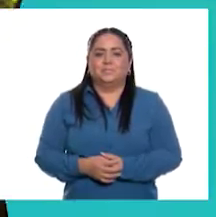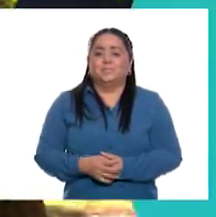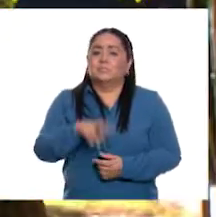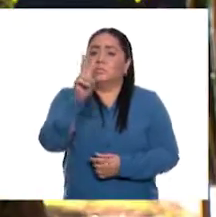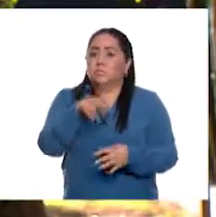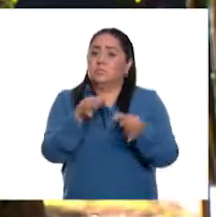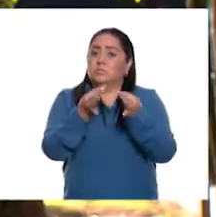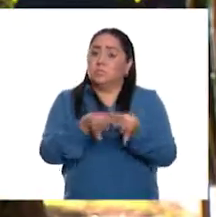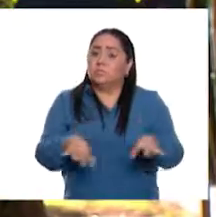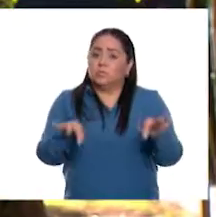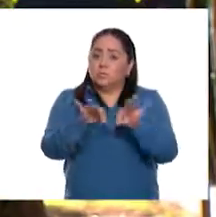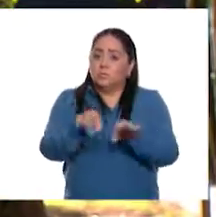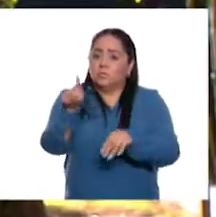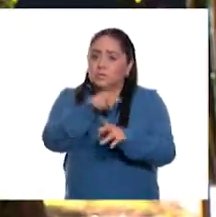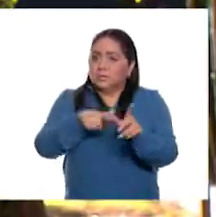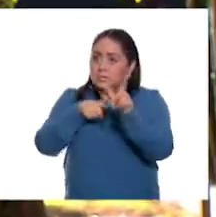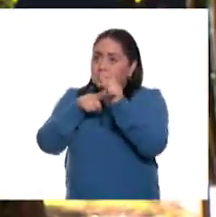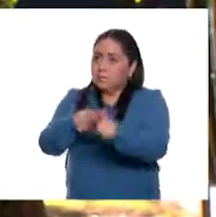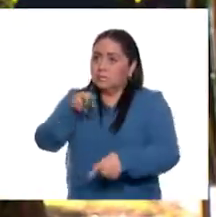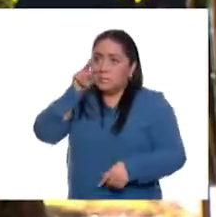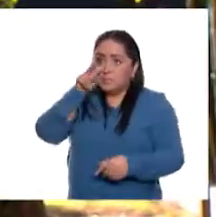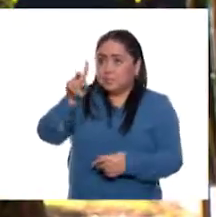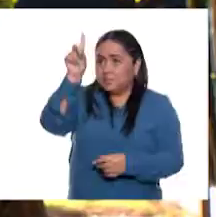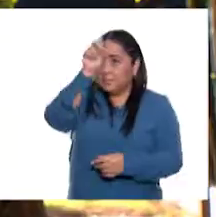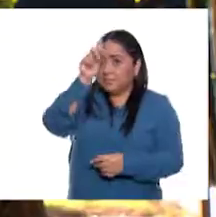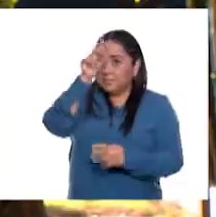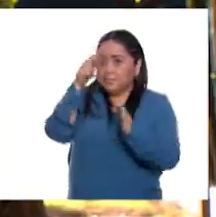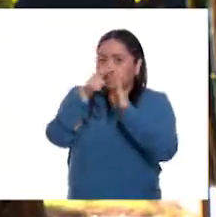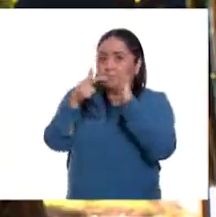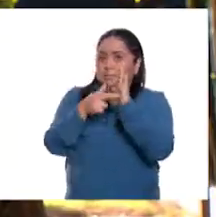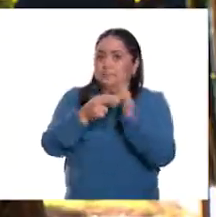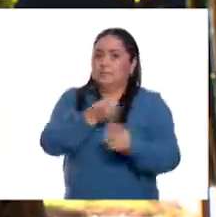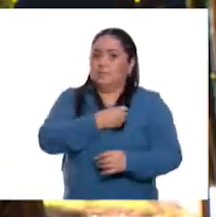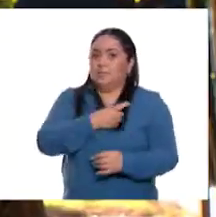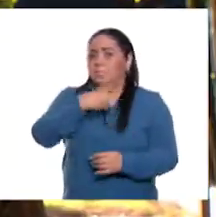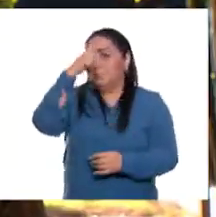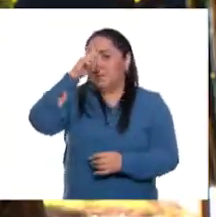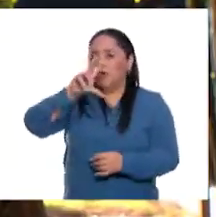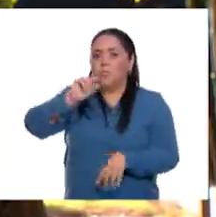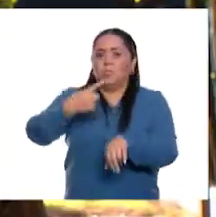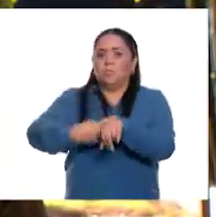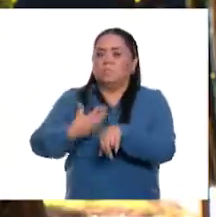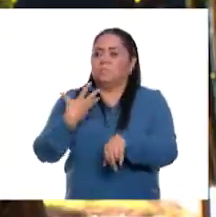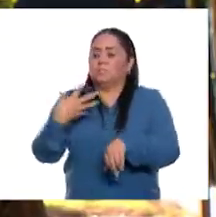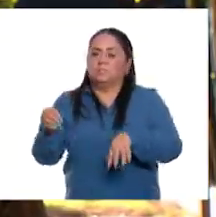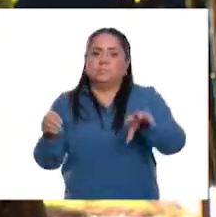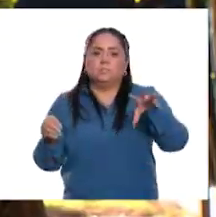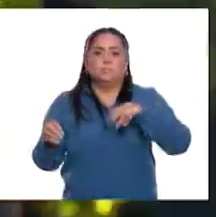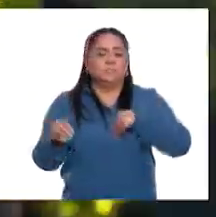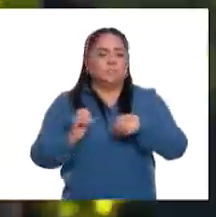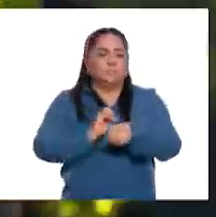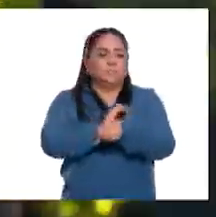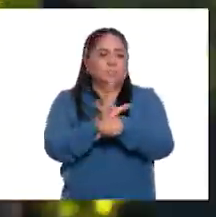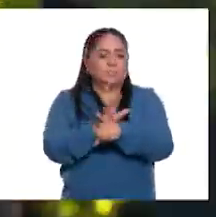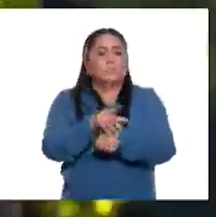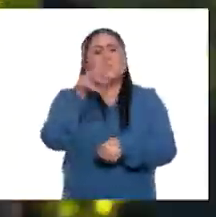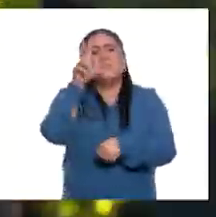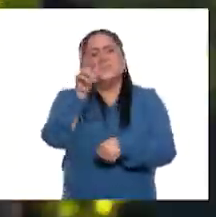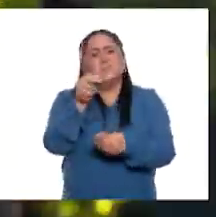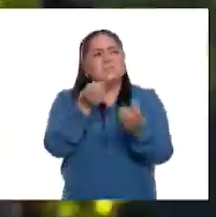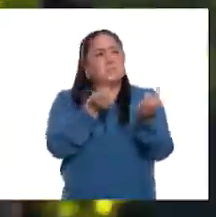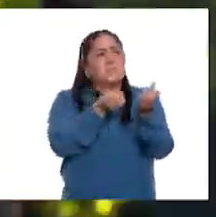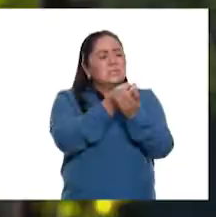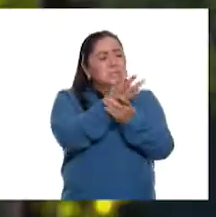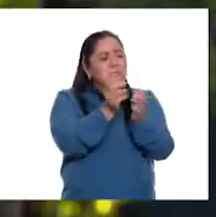Es muy importante continuar con las recomendaciones para evitar contagios de COVID. Trata de